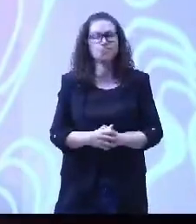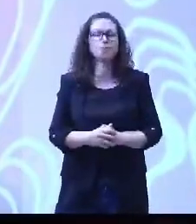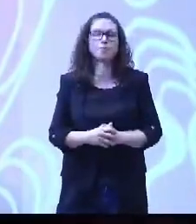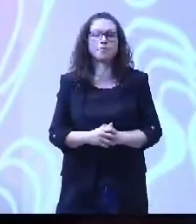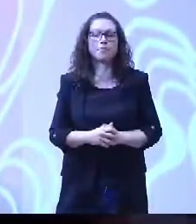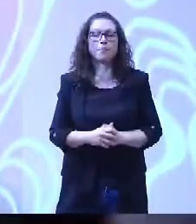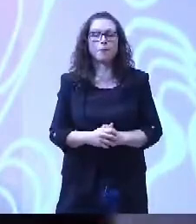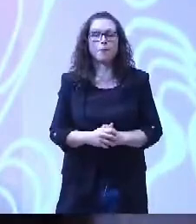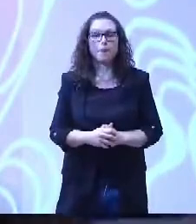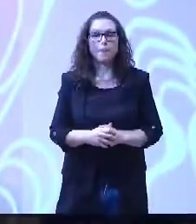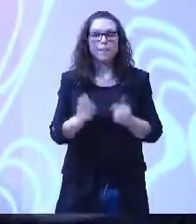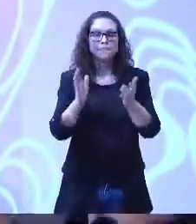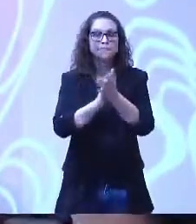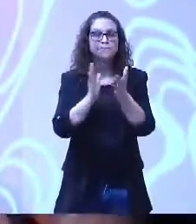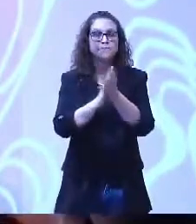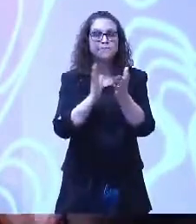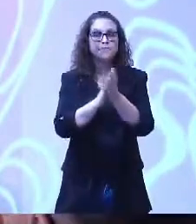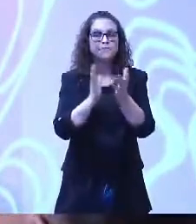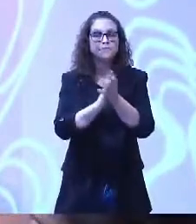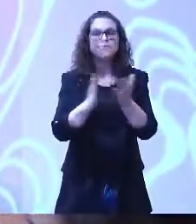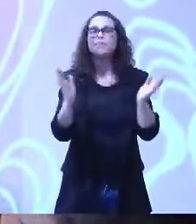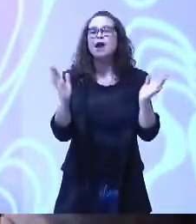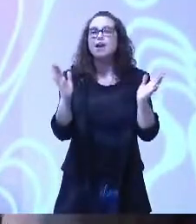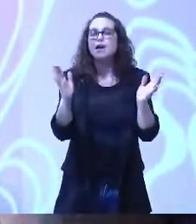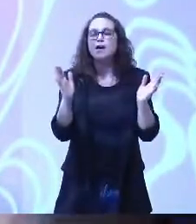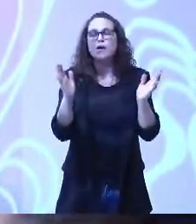Pero no lo hago, no lo